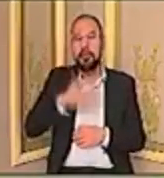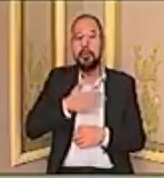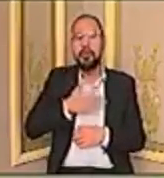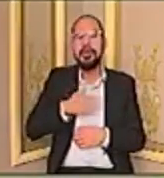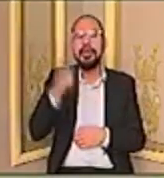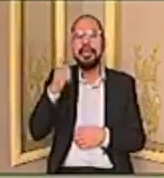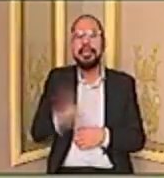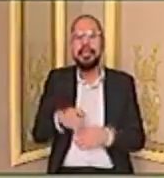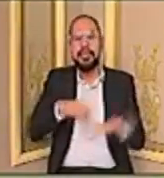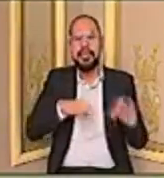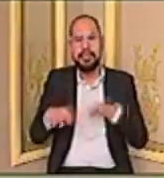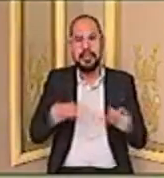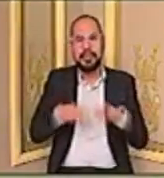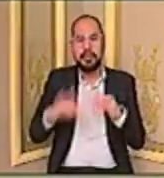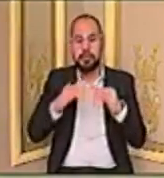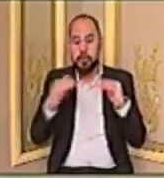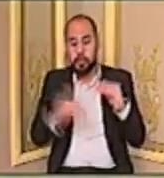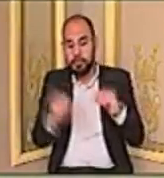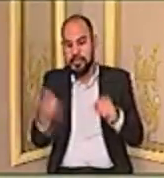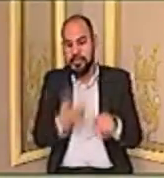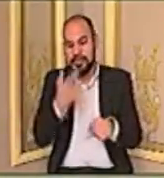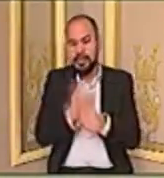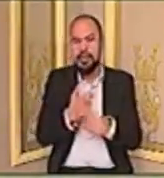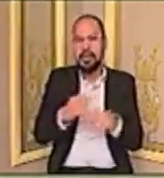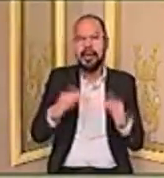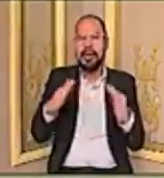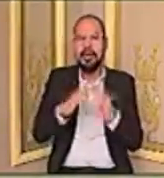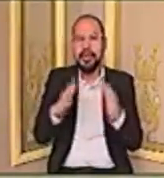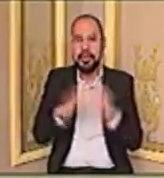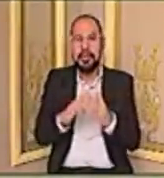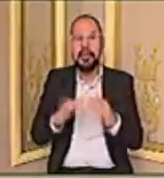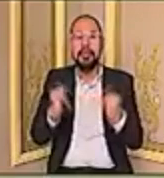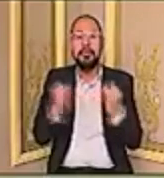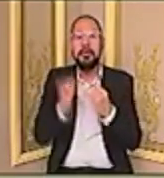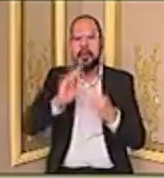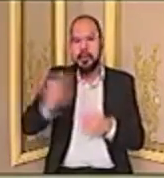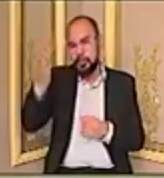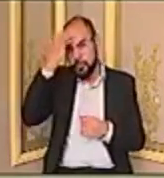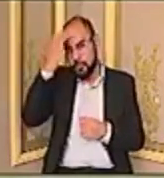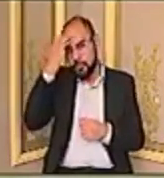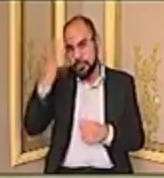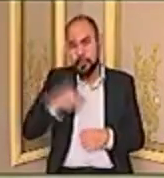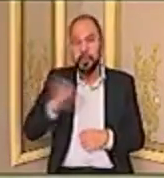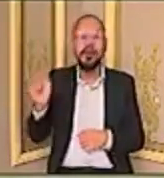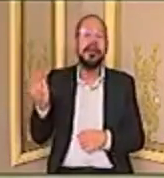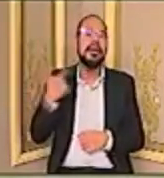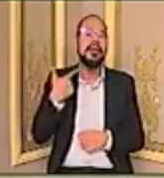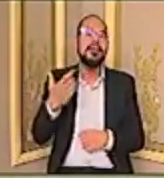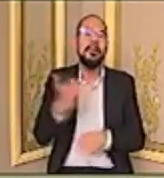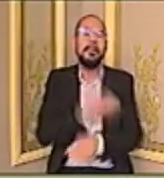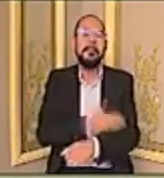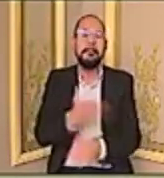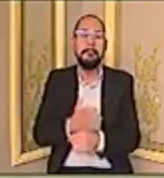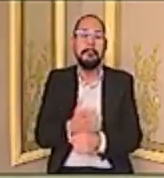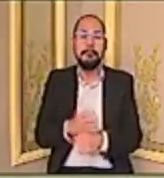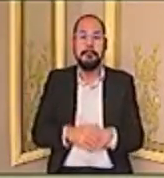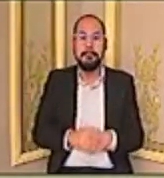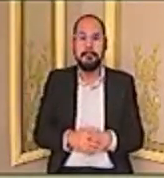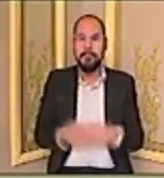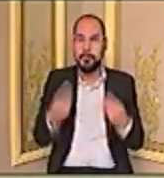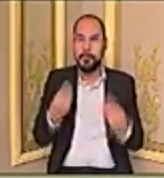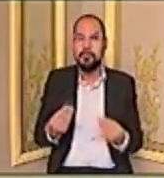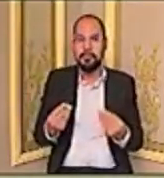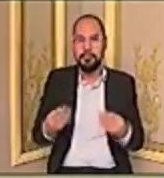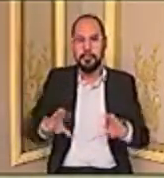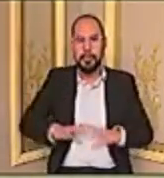que es trabajar en la Subsecretaría de Vivienda y reconozco en muchos de mis excompañeros colaboradores en un gran número de los